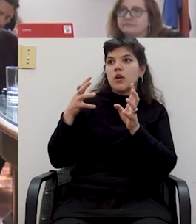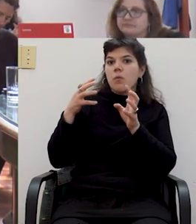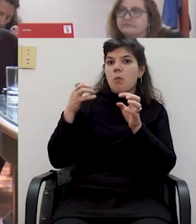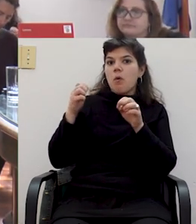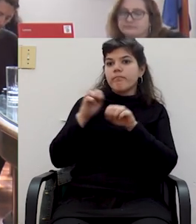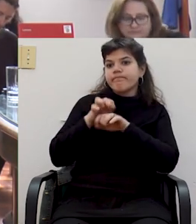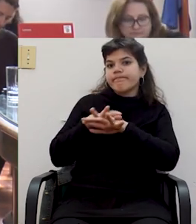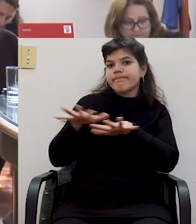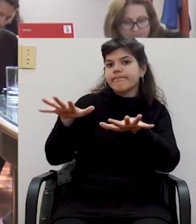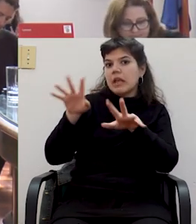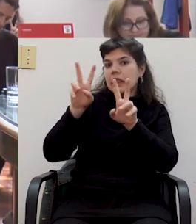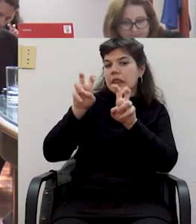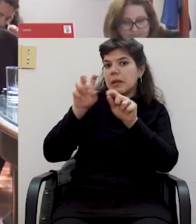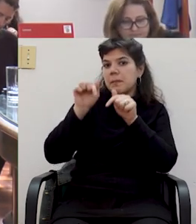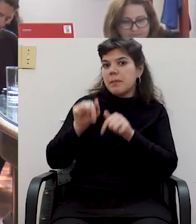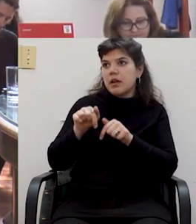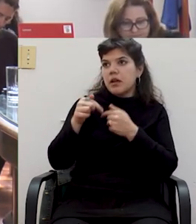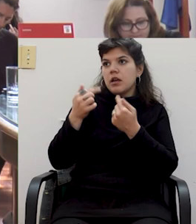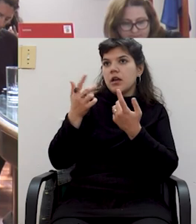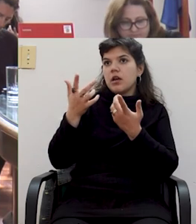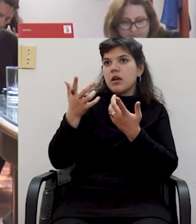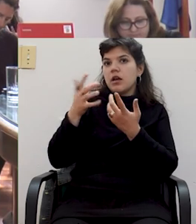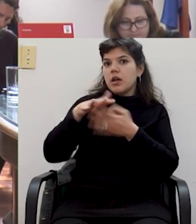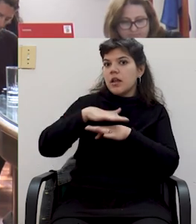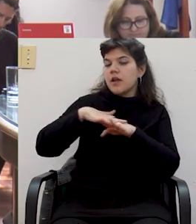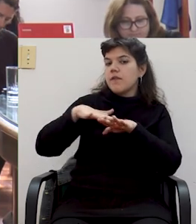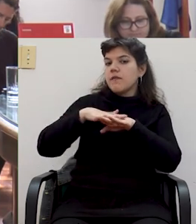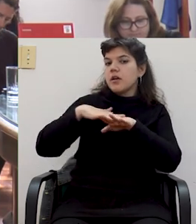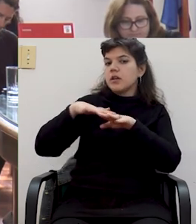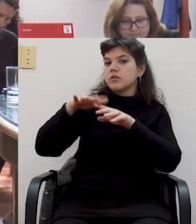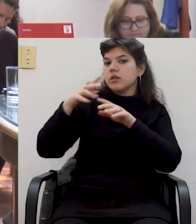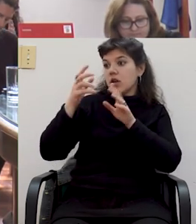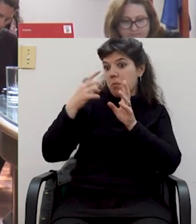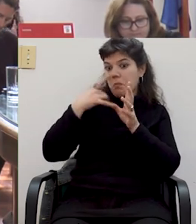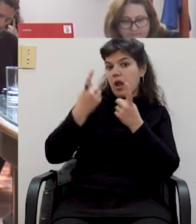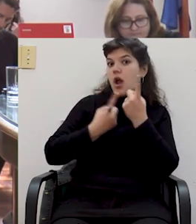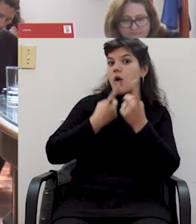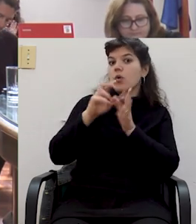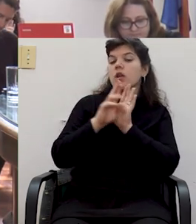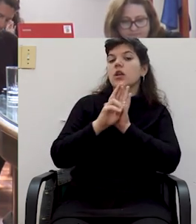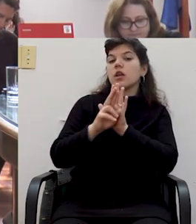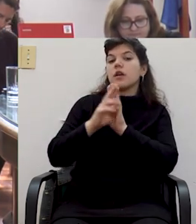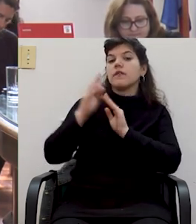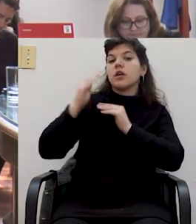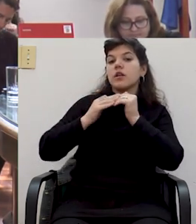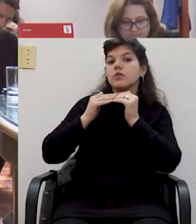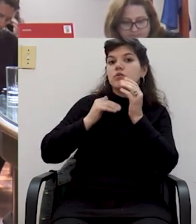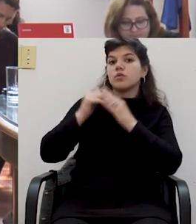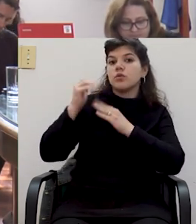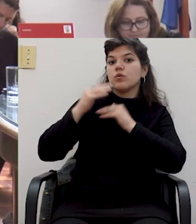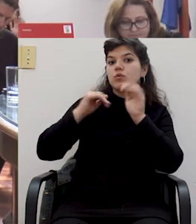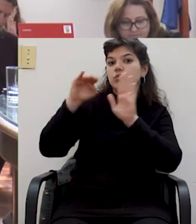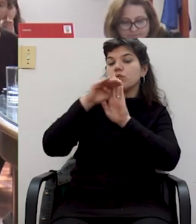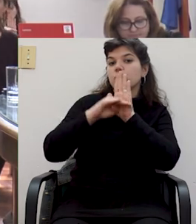interseccionalidad de estas temáticas sobre la base que quizá tener referentes y estructuras específicas para cada uno de